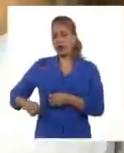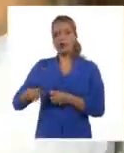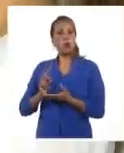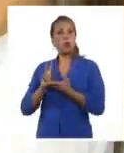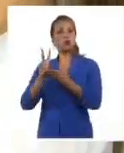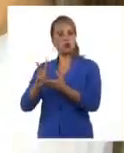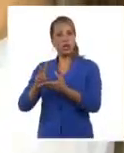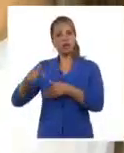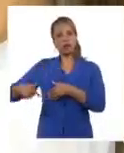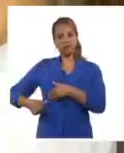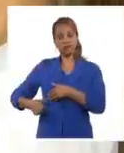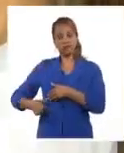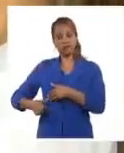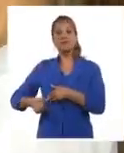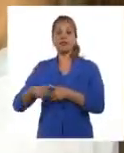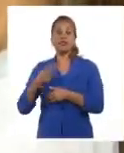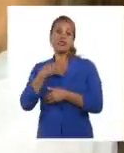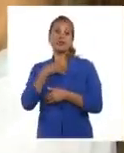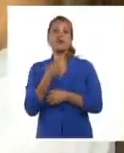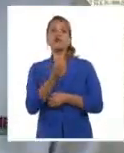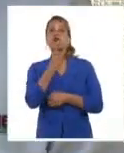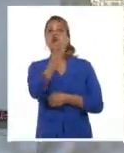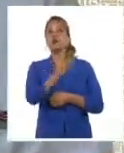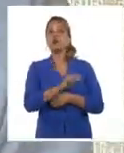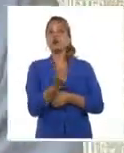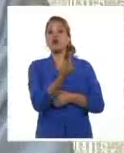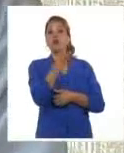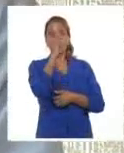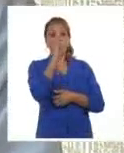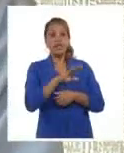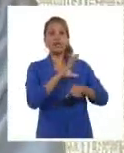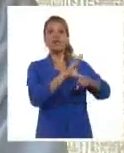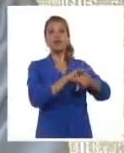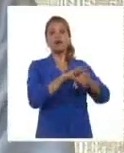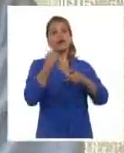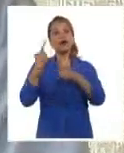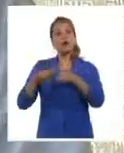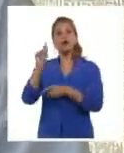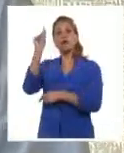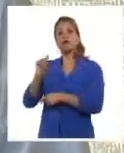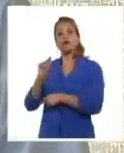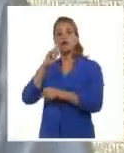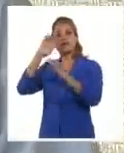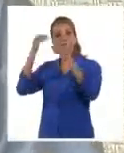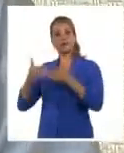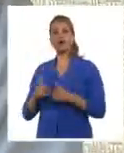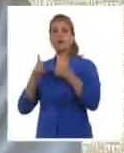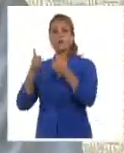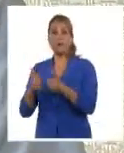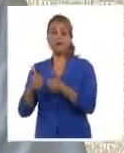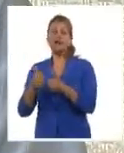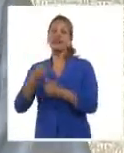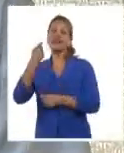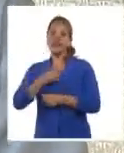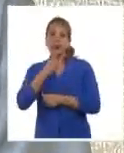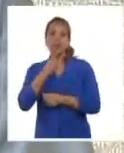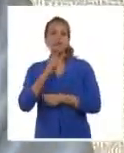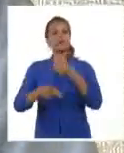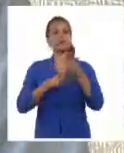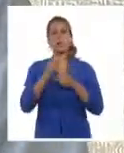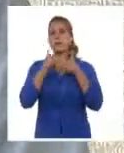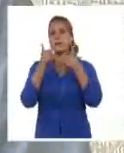ese. Estamos trabajando con 2 personas, un niño muy enfermo y una persona muy sana. Por lo tanto, tenemos que esmerarnos al máximo